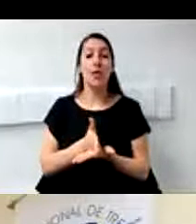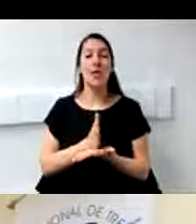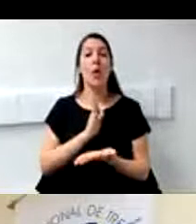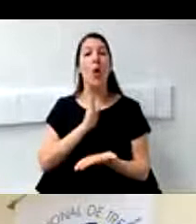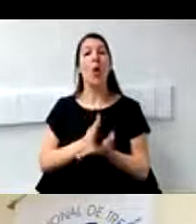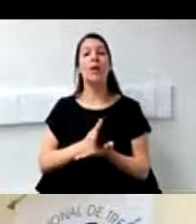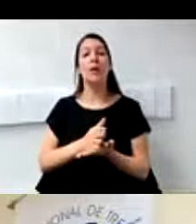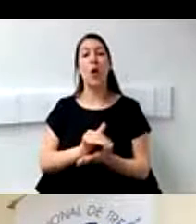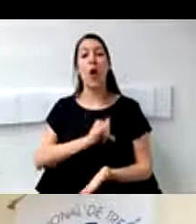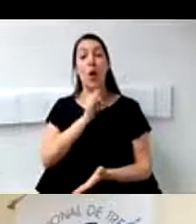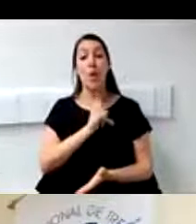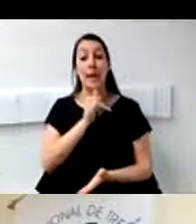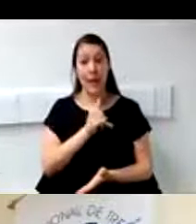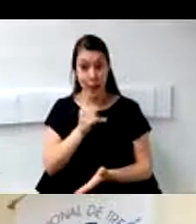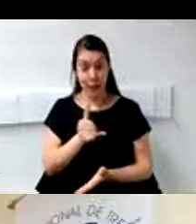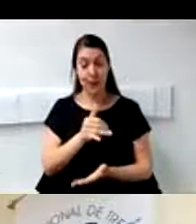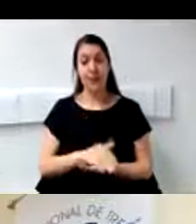Un último comentario, uno